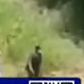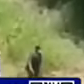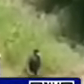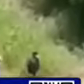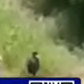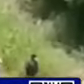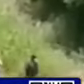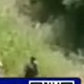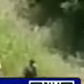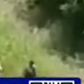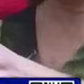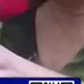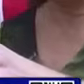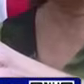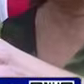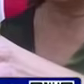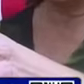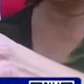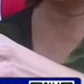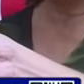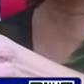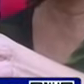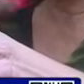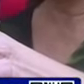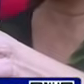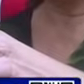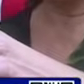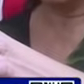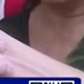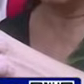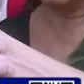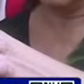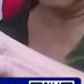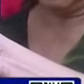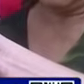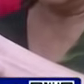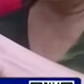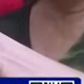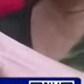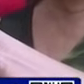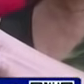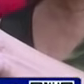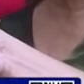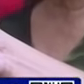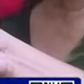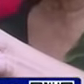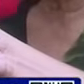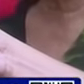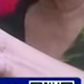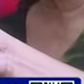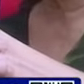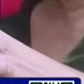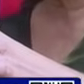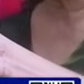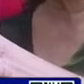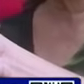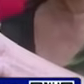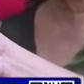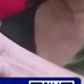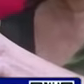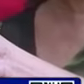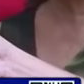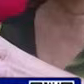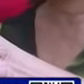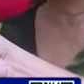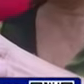Que ingresaron allá a nuestra comunidad, a nuestra subcentral, los interculturales de San Julián. ¿Ya? Han huido como han podido, el último que sabemos.